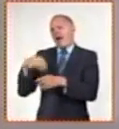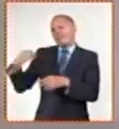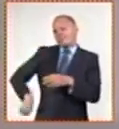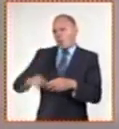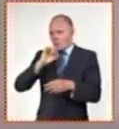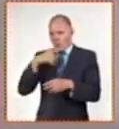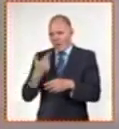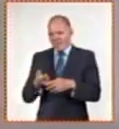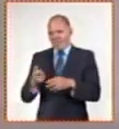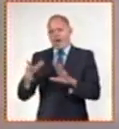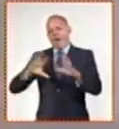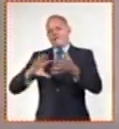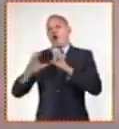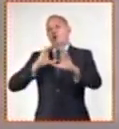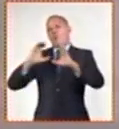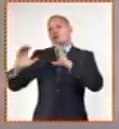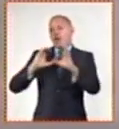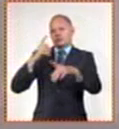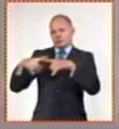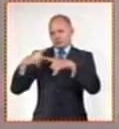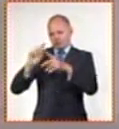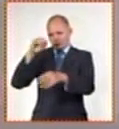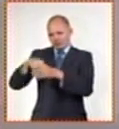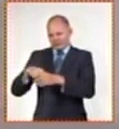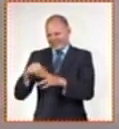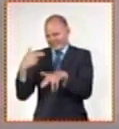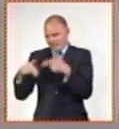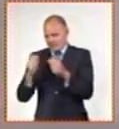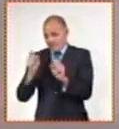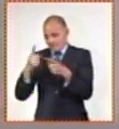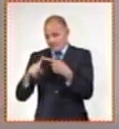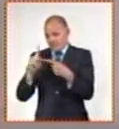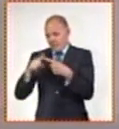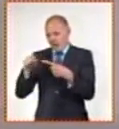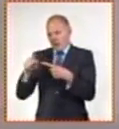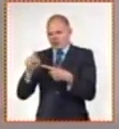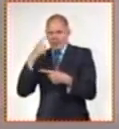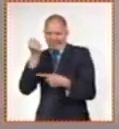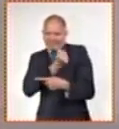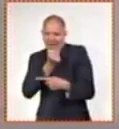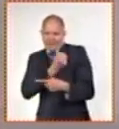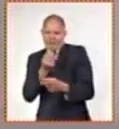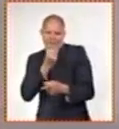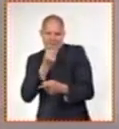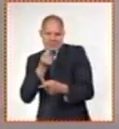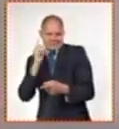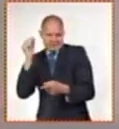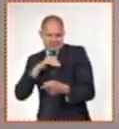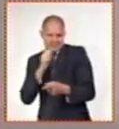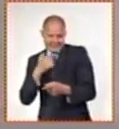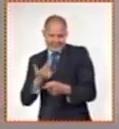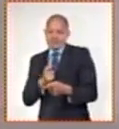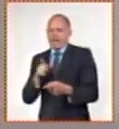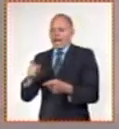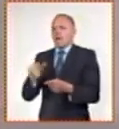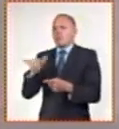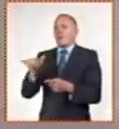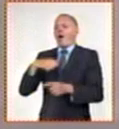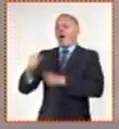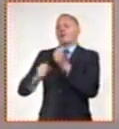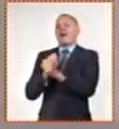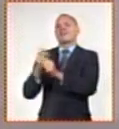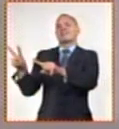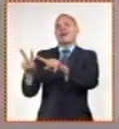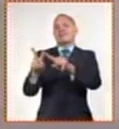Armar el tribunal, armar una acusación y esto en complicidad con los medios de comunicación,